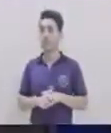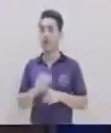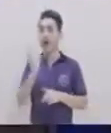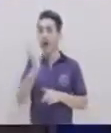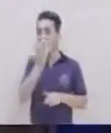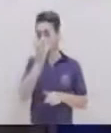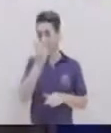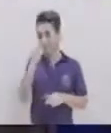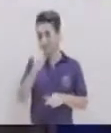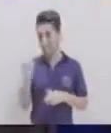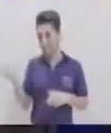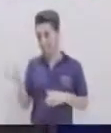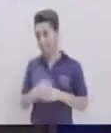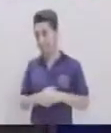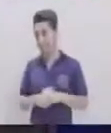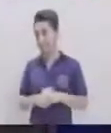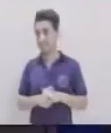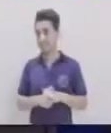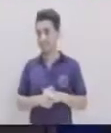nuestra manzana.